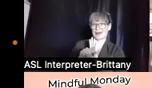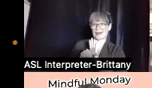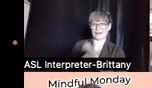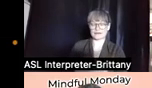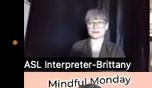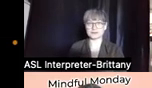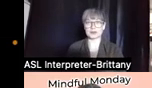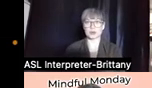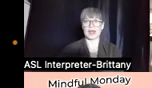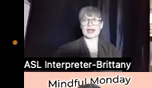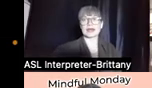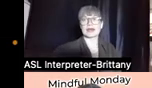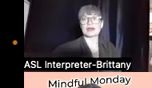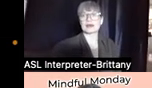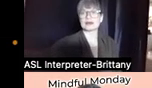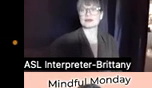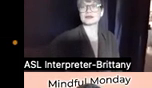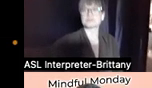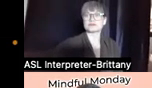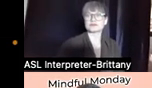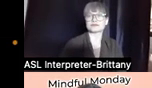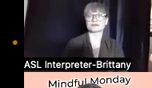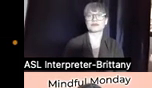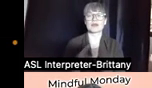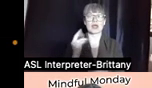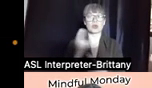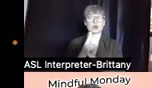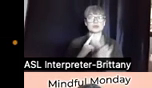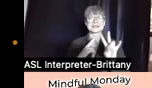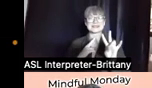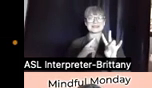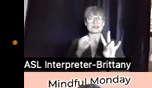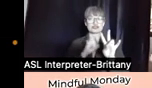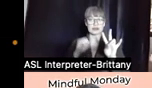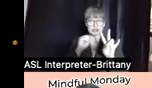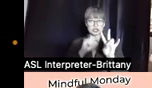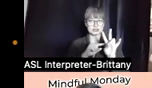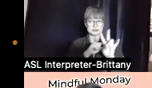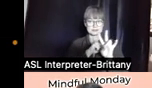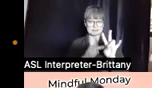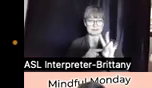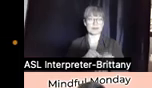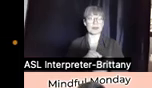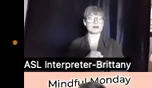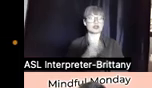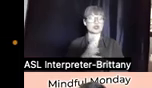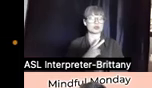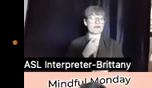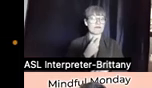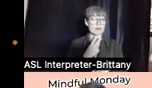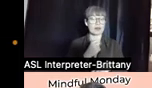no reforzar los comportamientos que no queremos. Y utilizar estas siete estrategias.